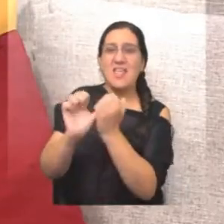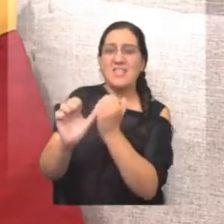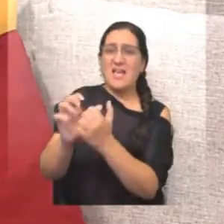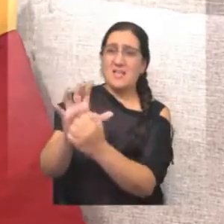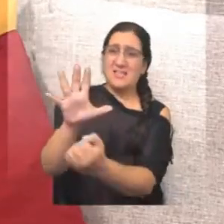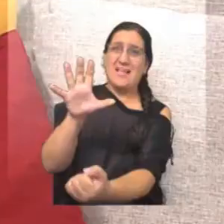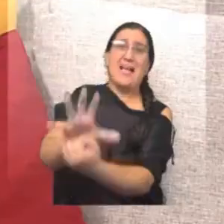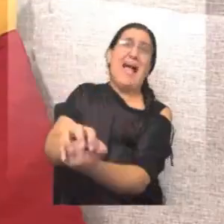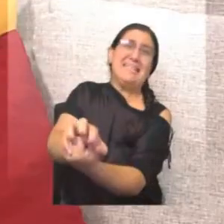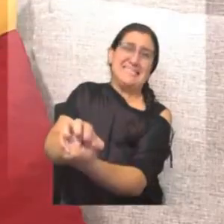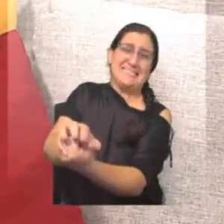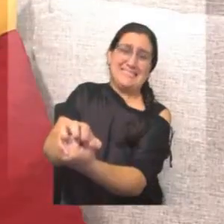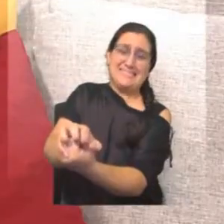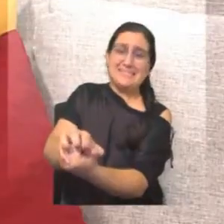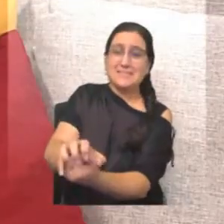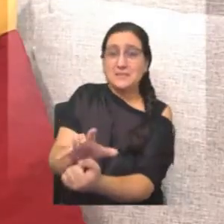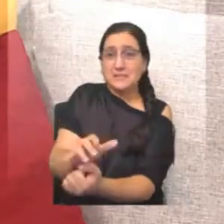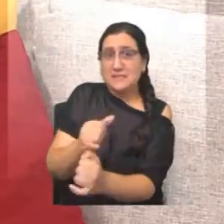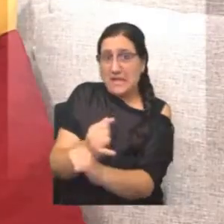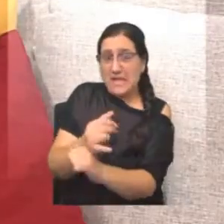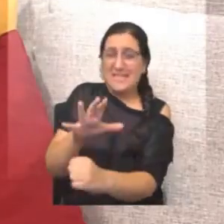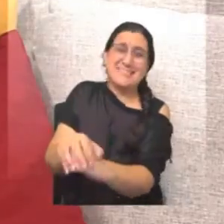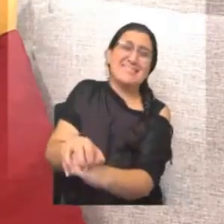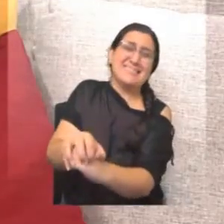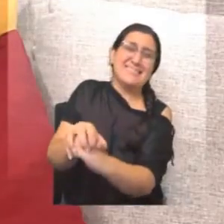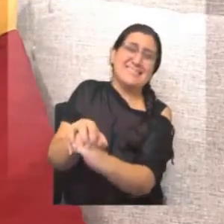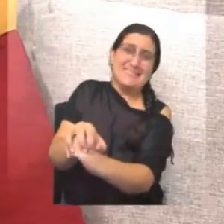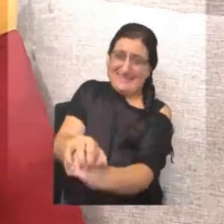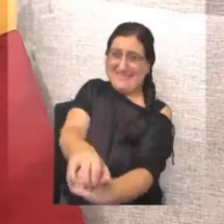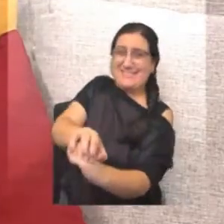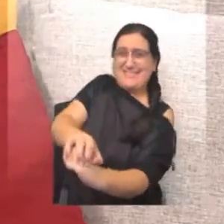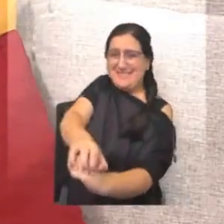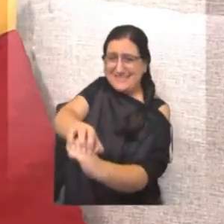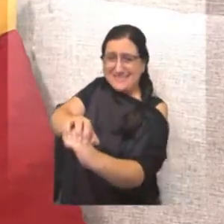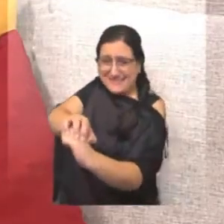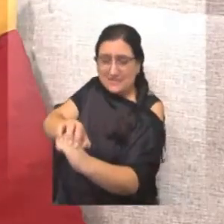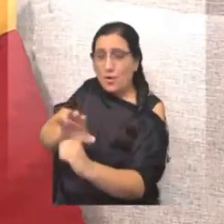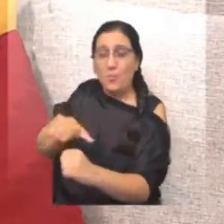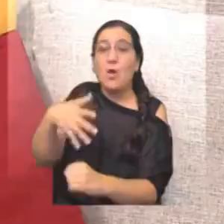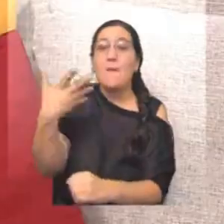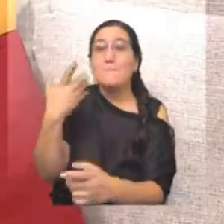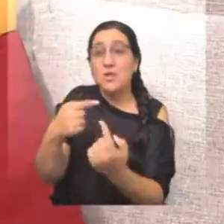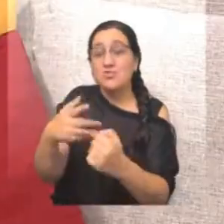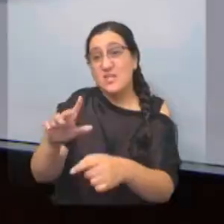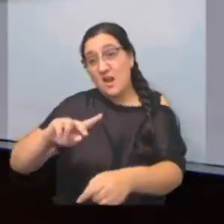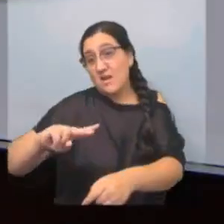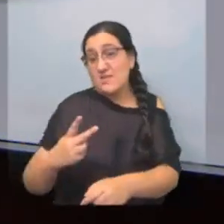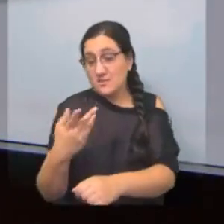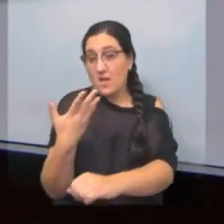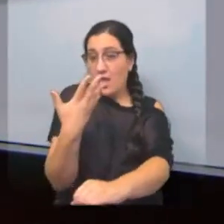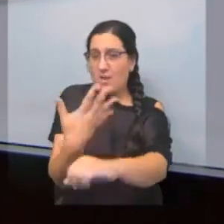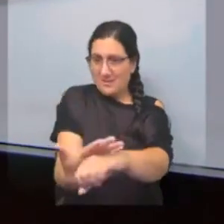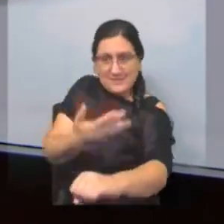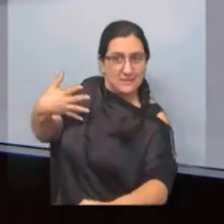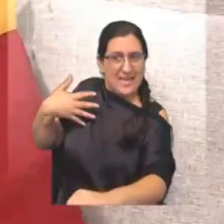constante y le permite a la persona que no va a poder salir de esa situación. Si entonces, si toca, se activan los extensores y la persona puede salir. Qué inteligente. Bien,